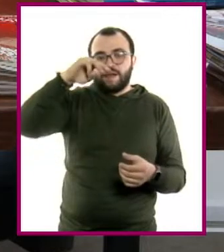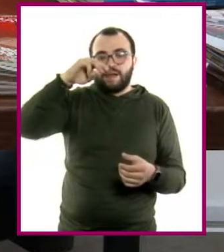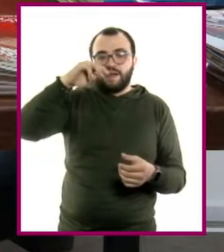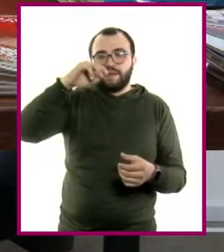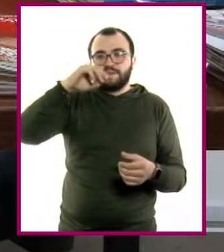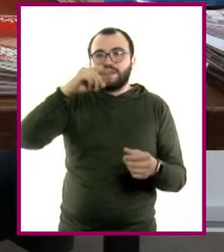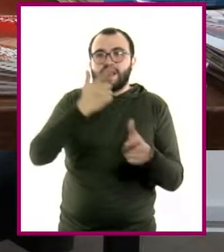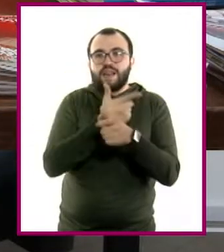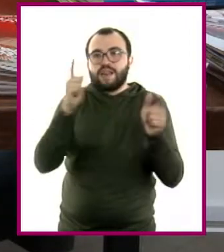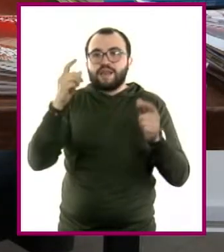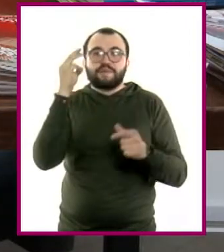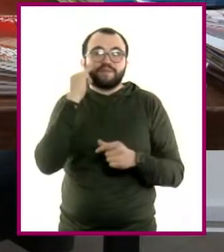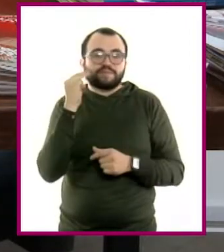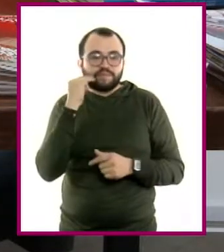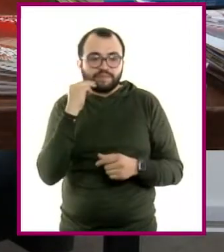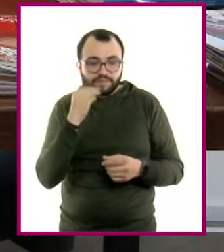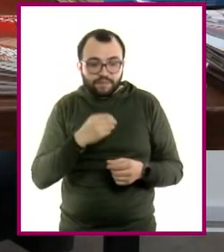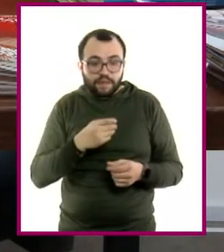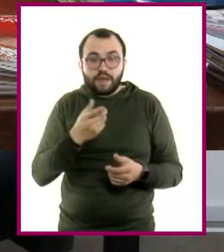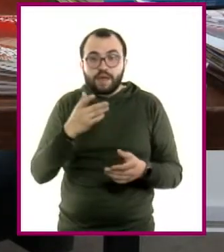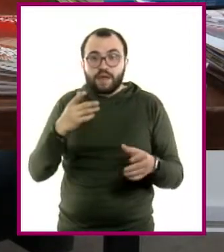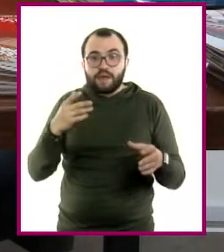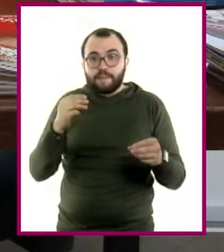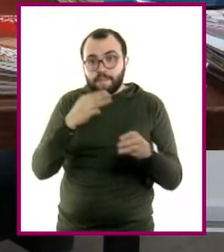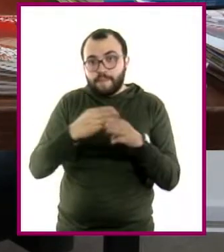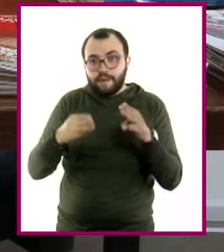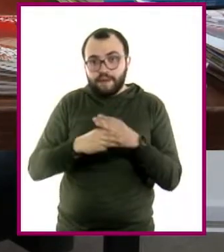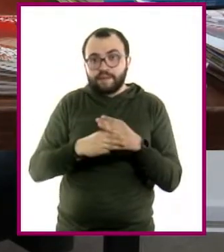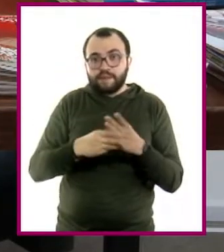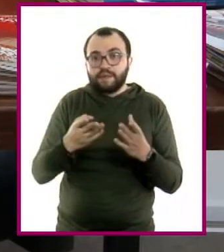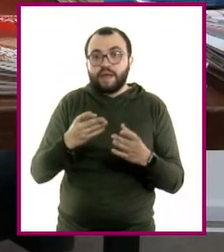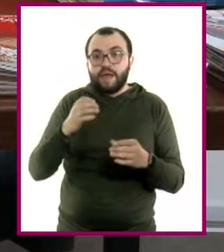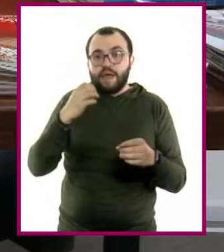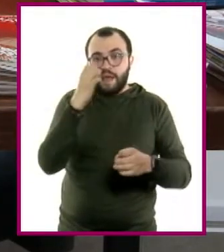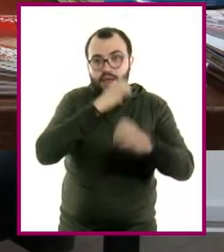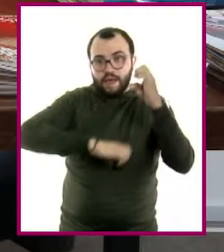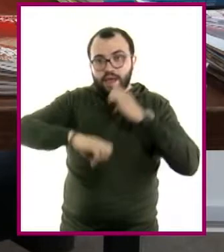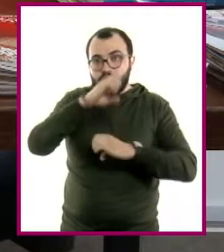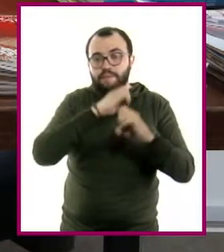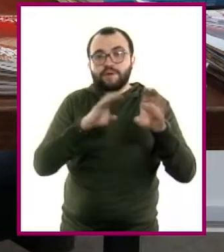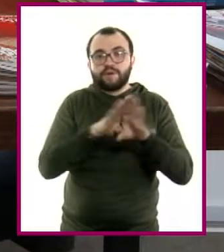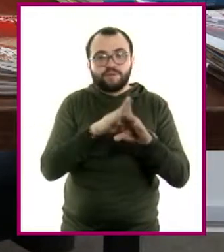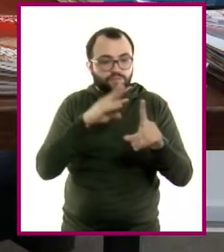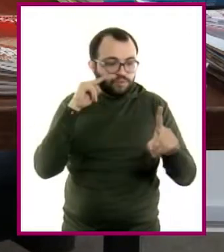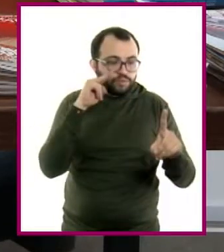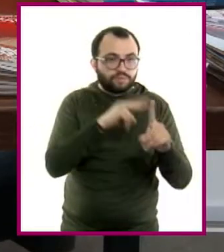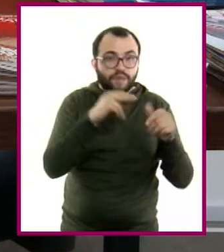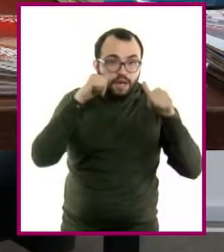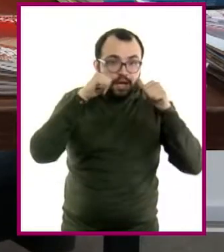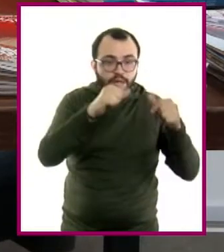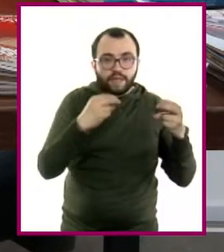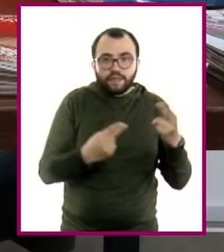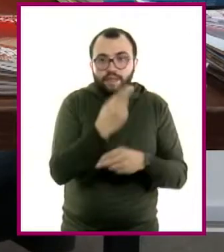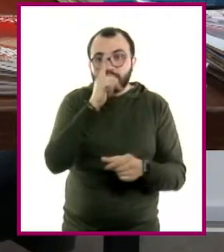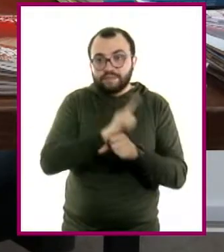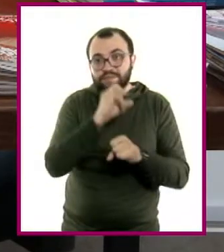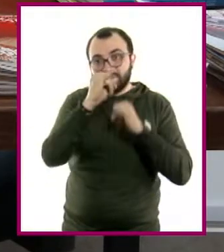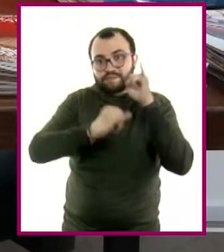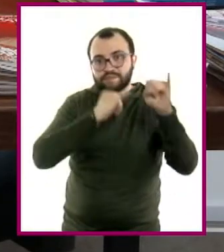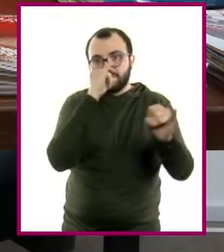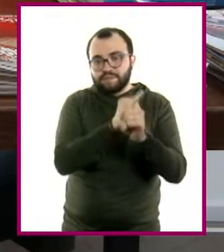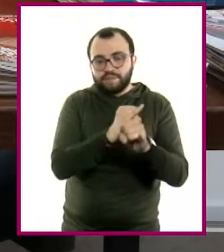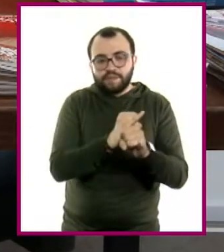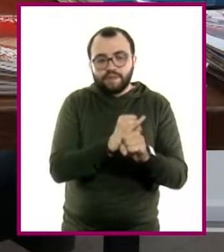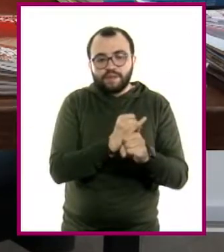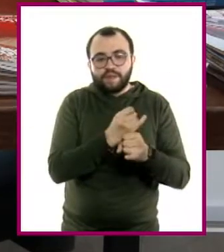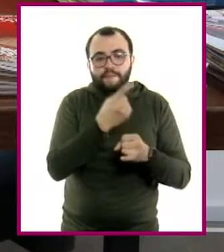en materia ambiental han cambiado. Las empresas están sujetas a un escrutinio gubernamental, nacional e internacional, que